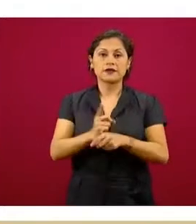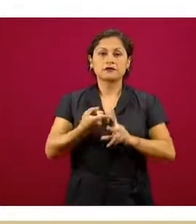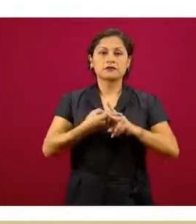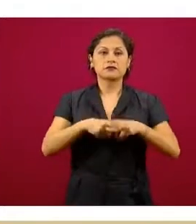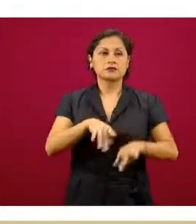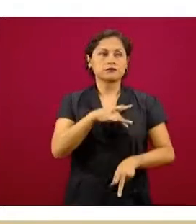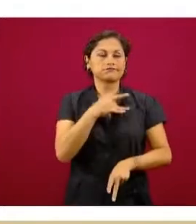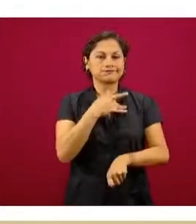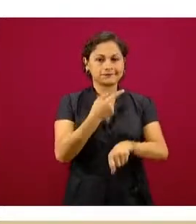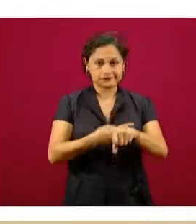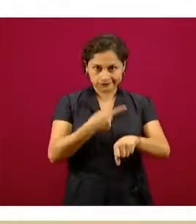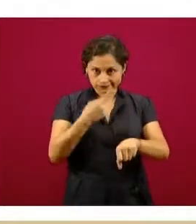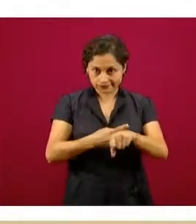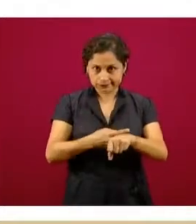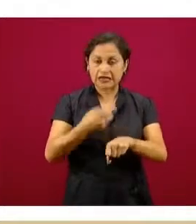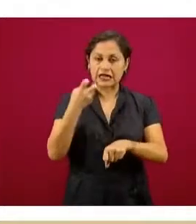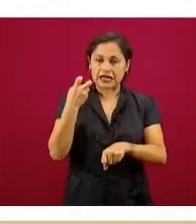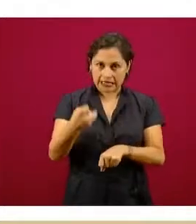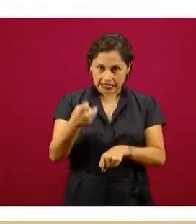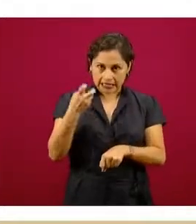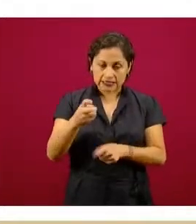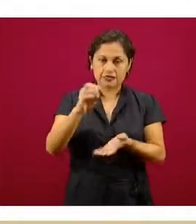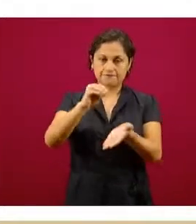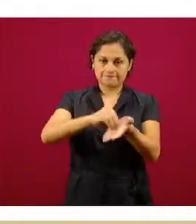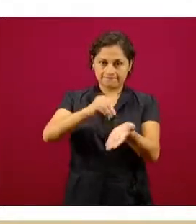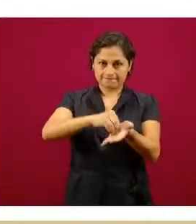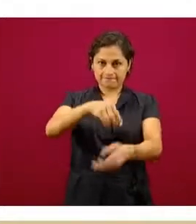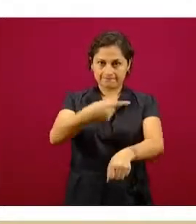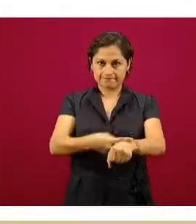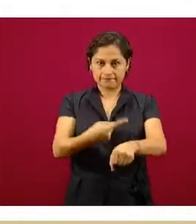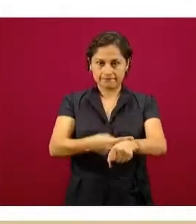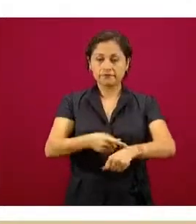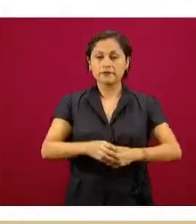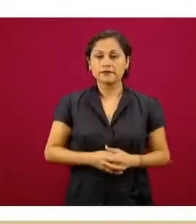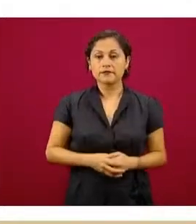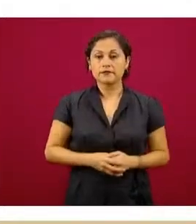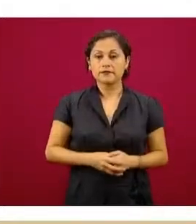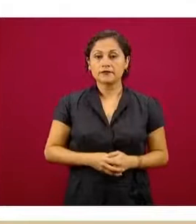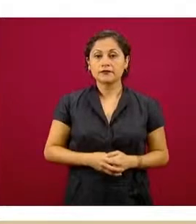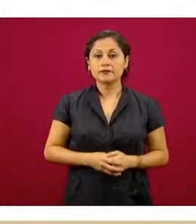que representan la pandemia activa. Y de este número, el